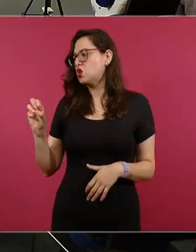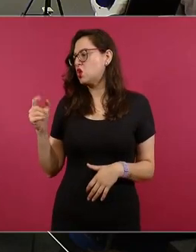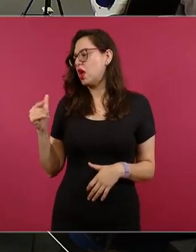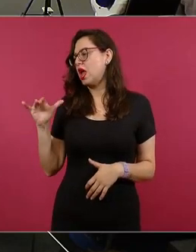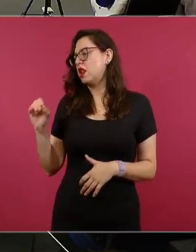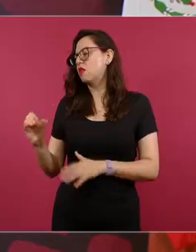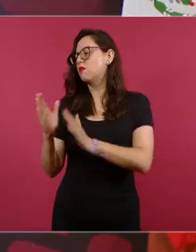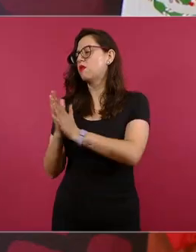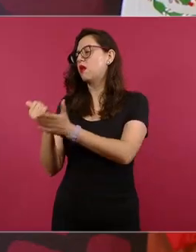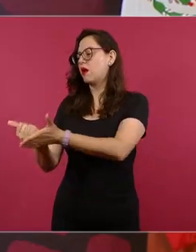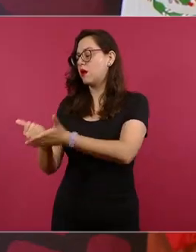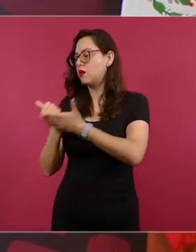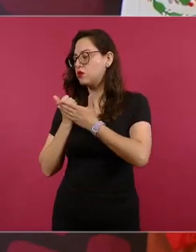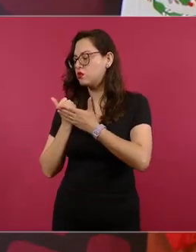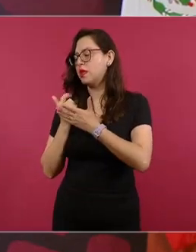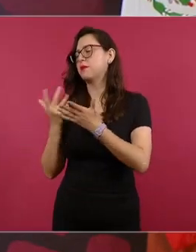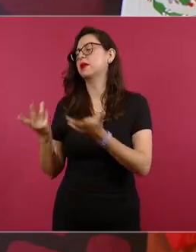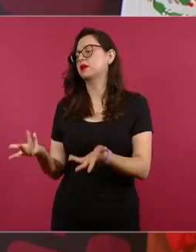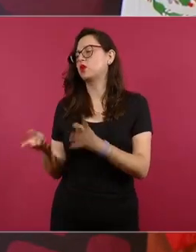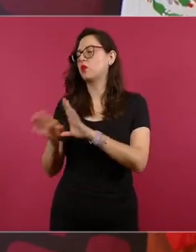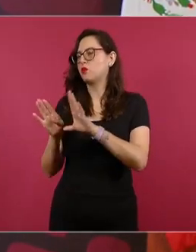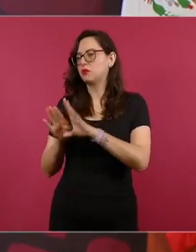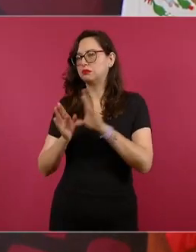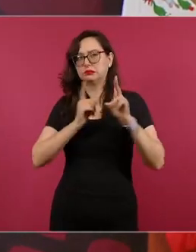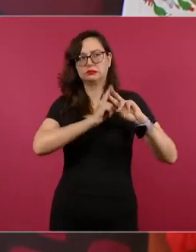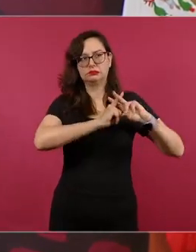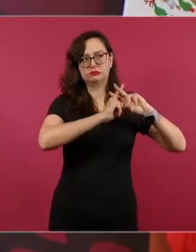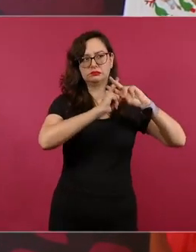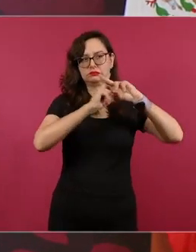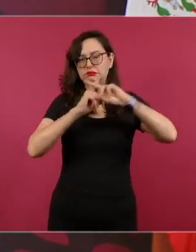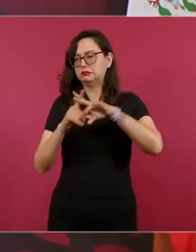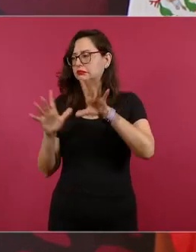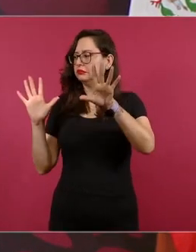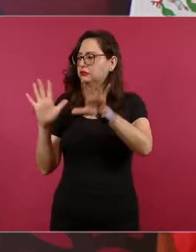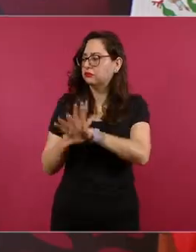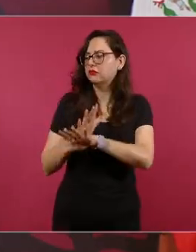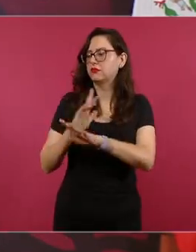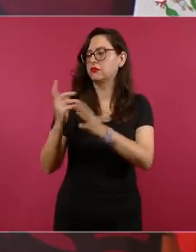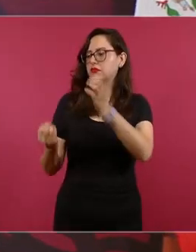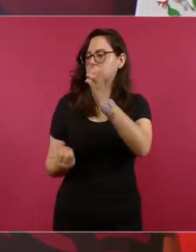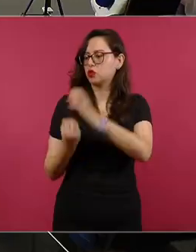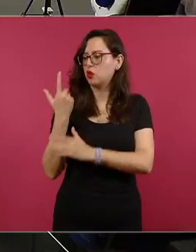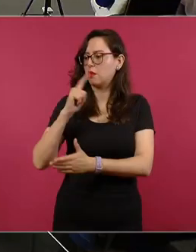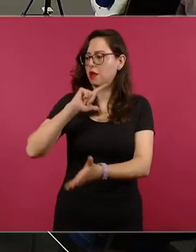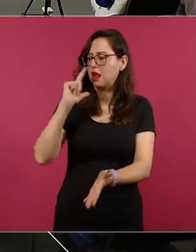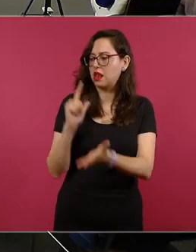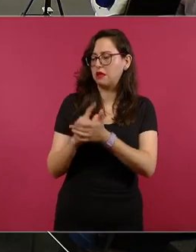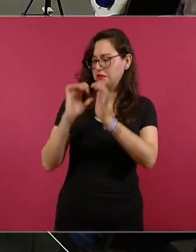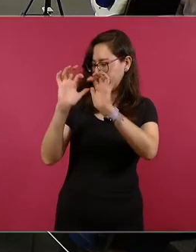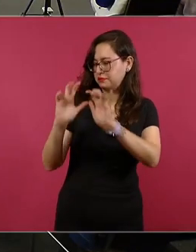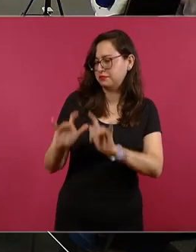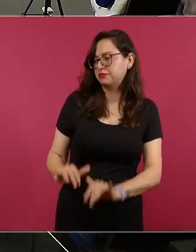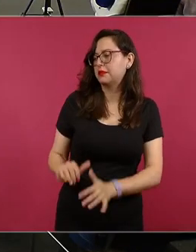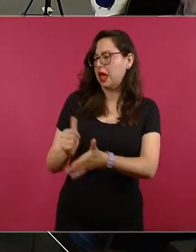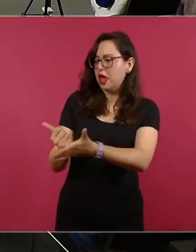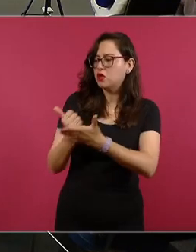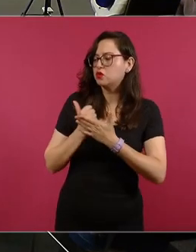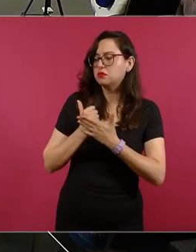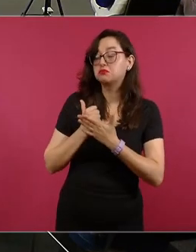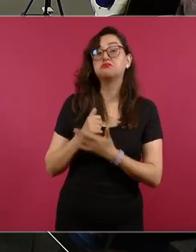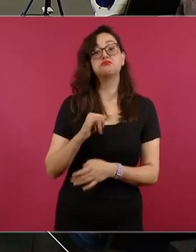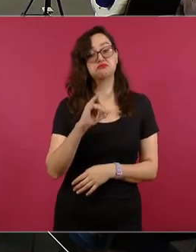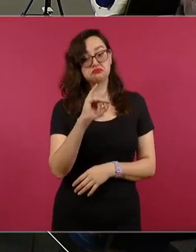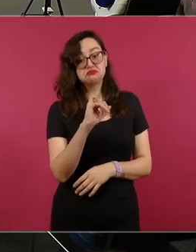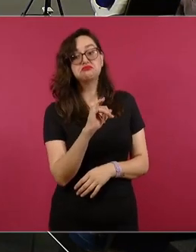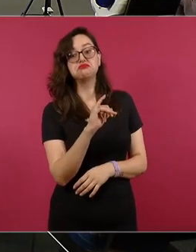Y él lo redacta y se decide este